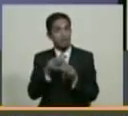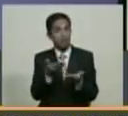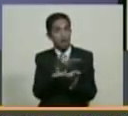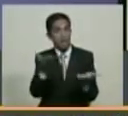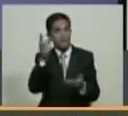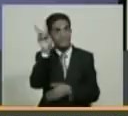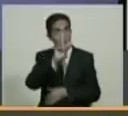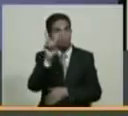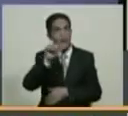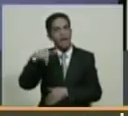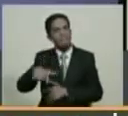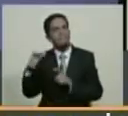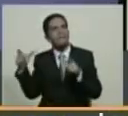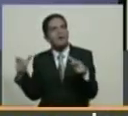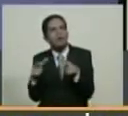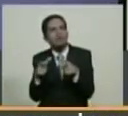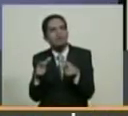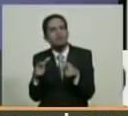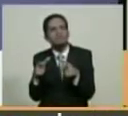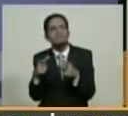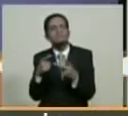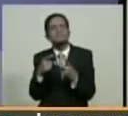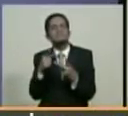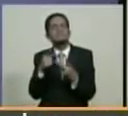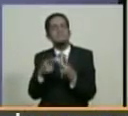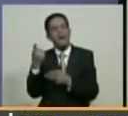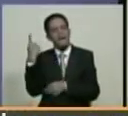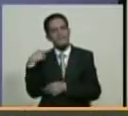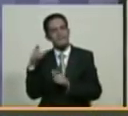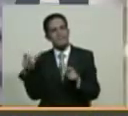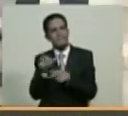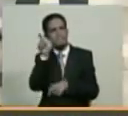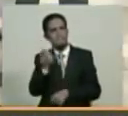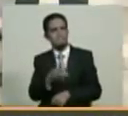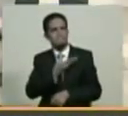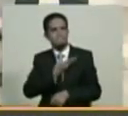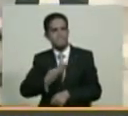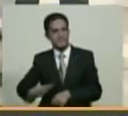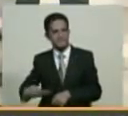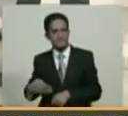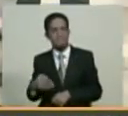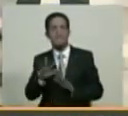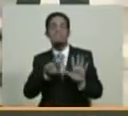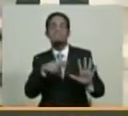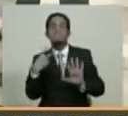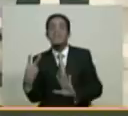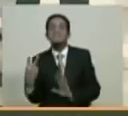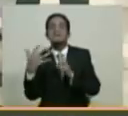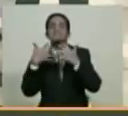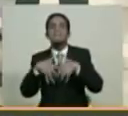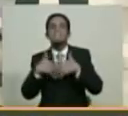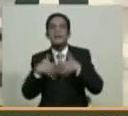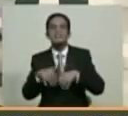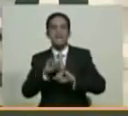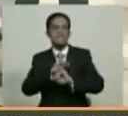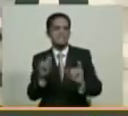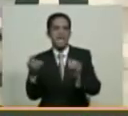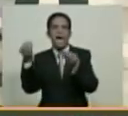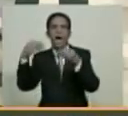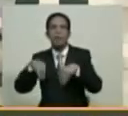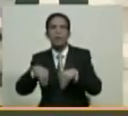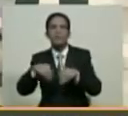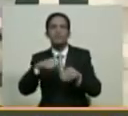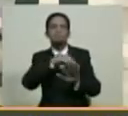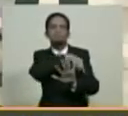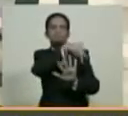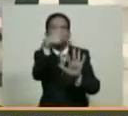venezolano. En esta reunión que sostuvo el Ejecutivo Nacional el día de ayer con al menos 17 empresas, se fueron fijados los precios acordados de 8